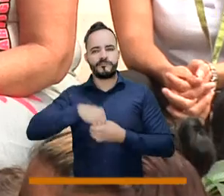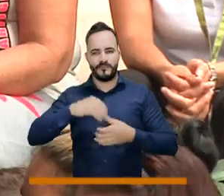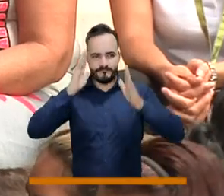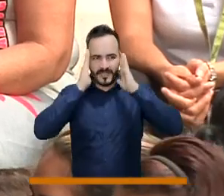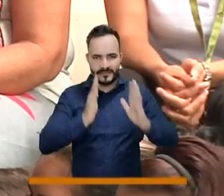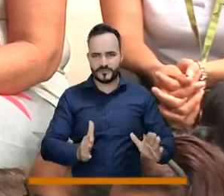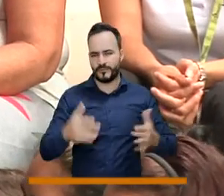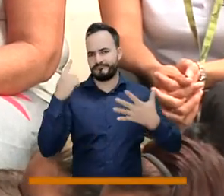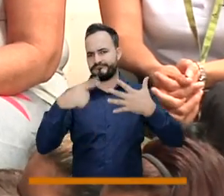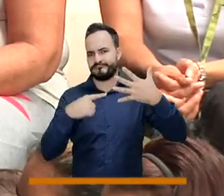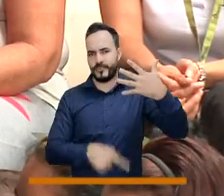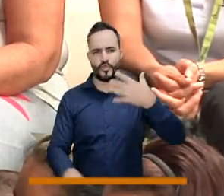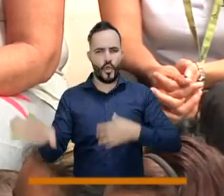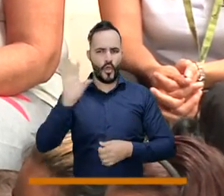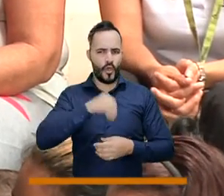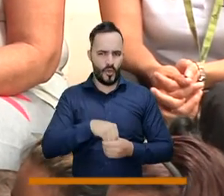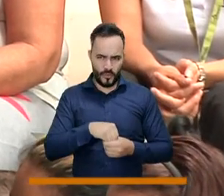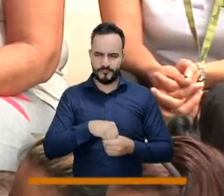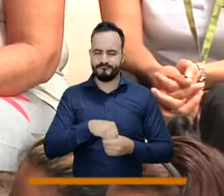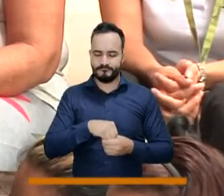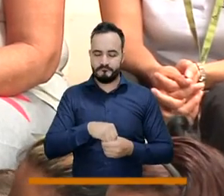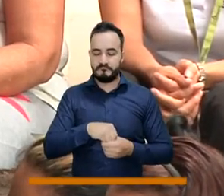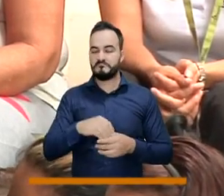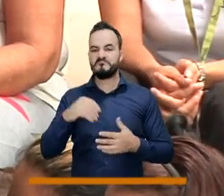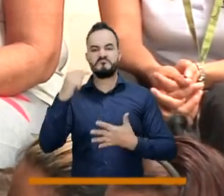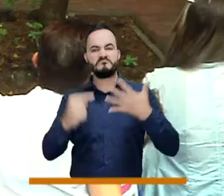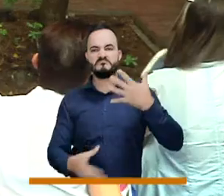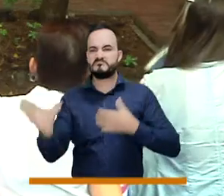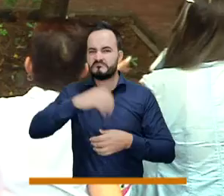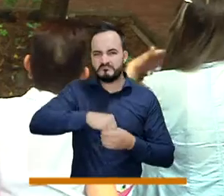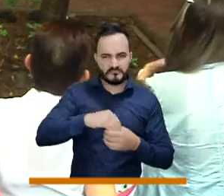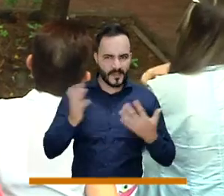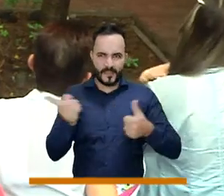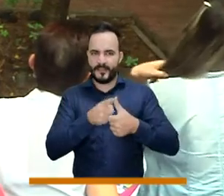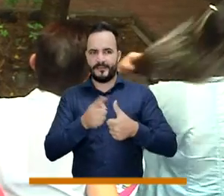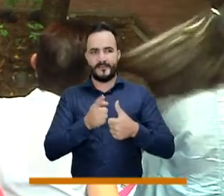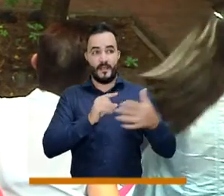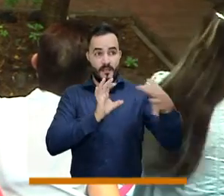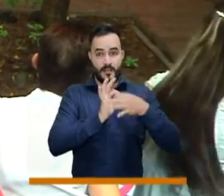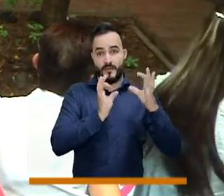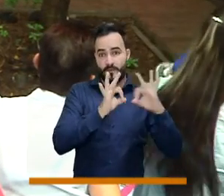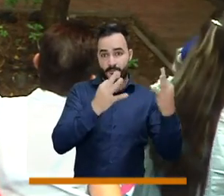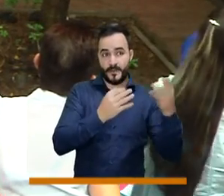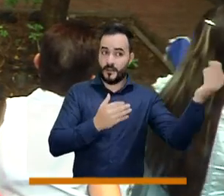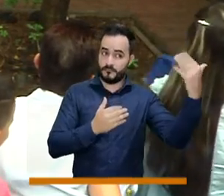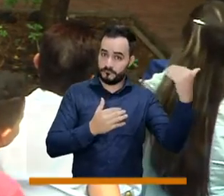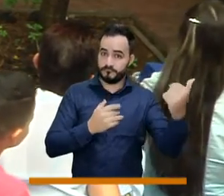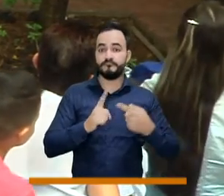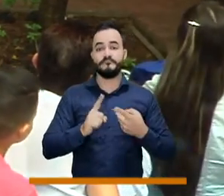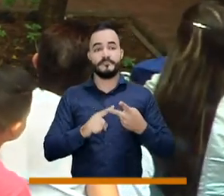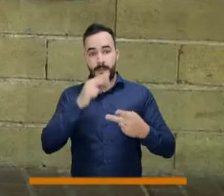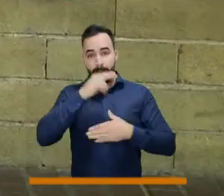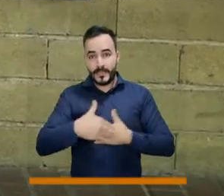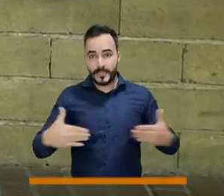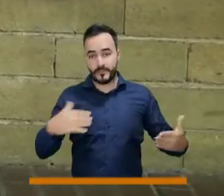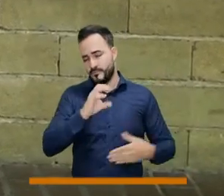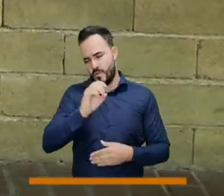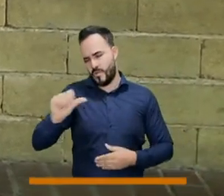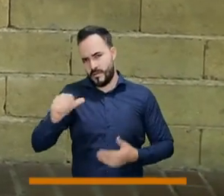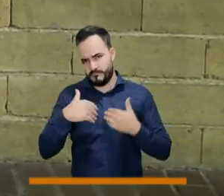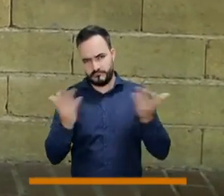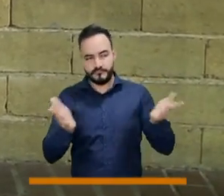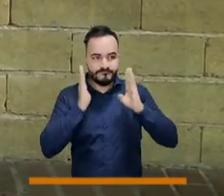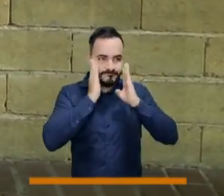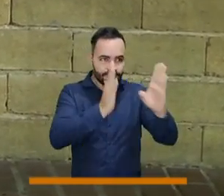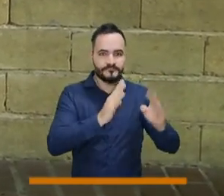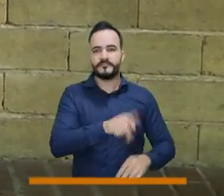Comienzo brindamos una atención integral, donde vinculamos a las familias, los niños,